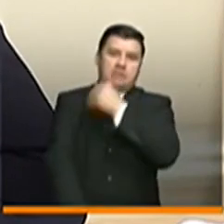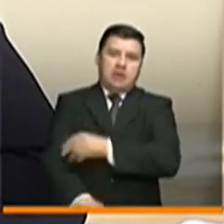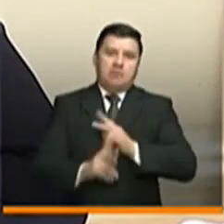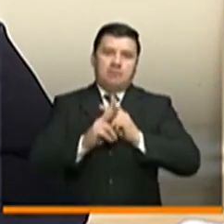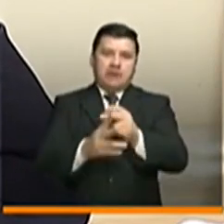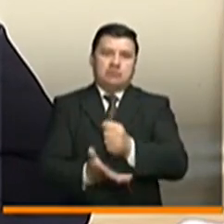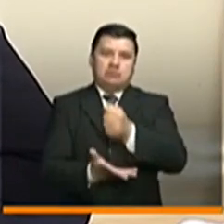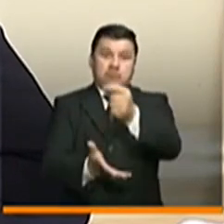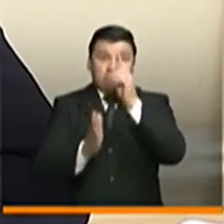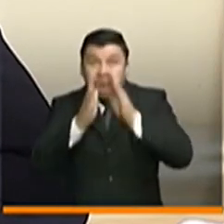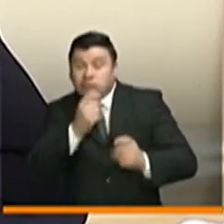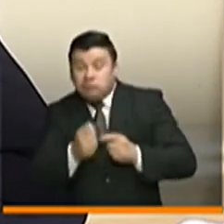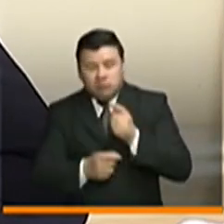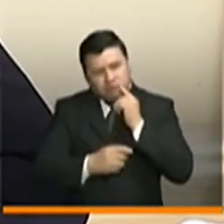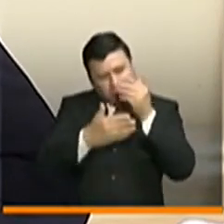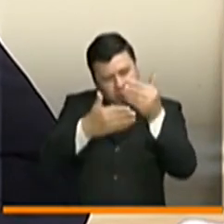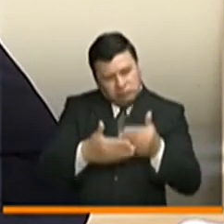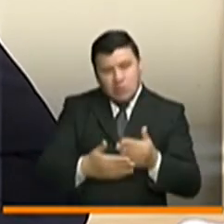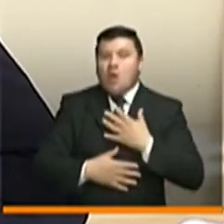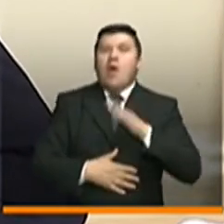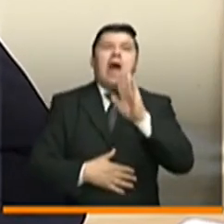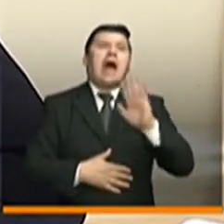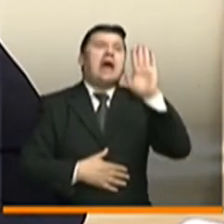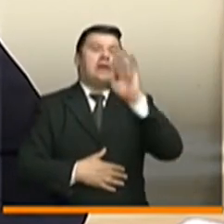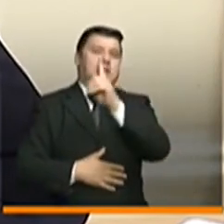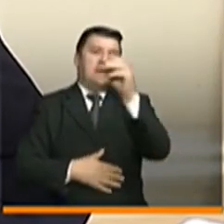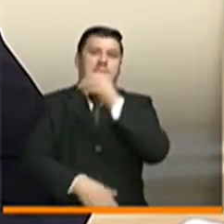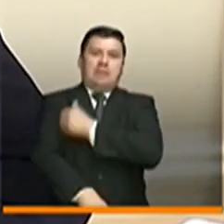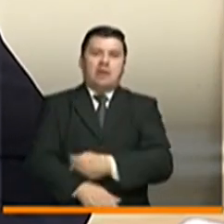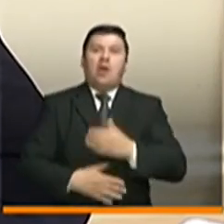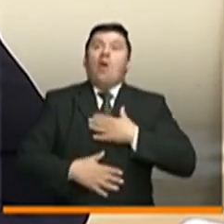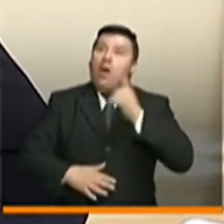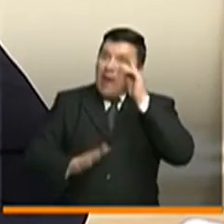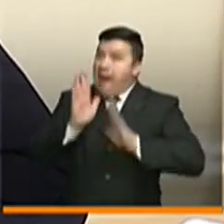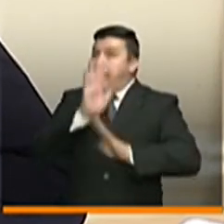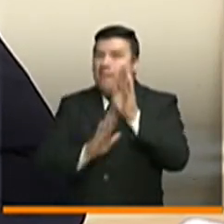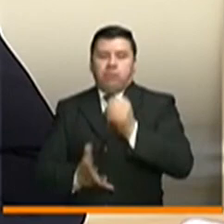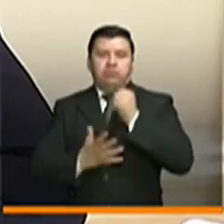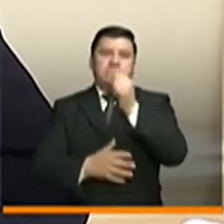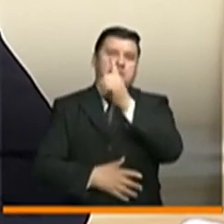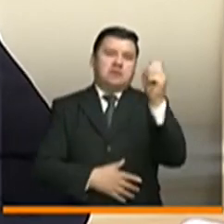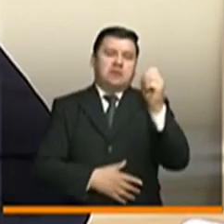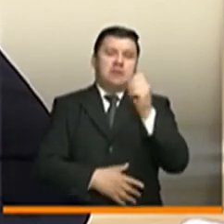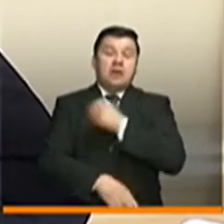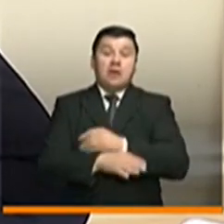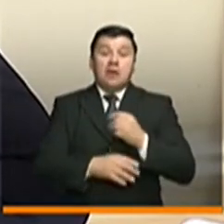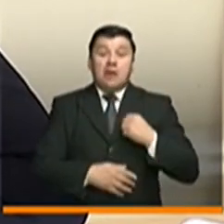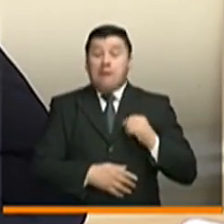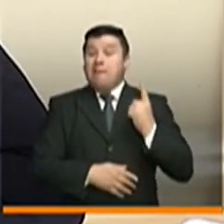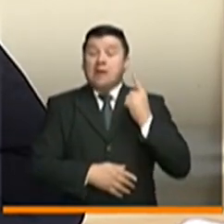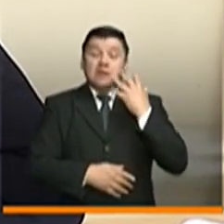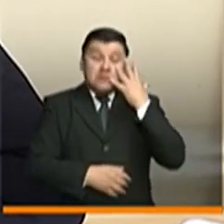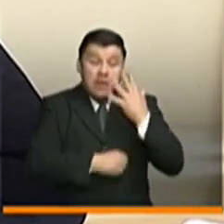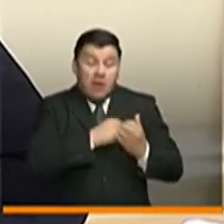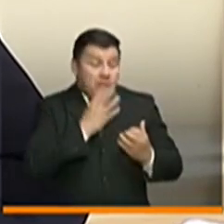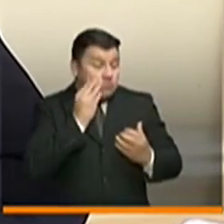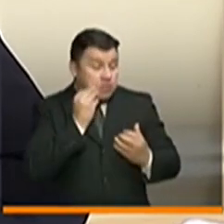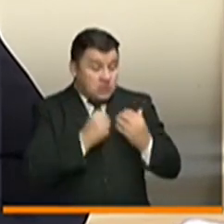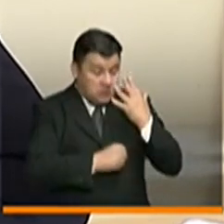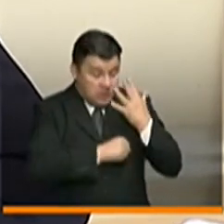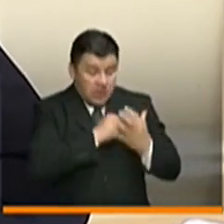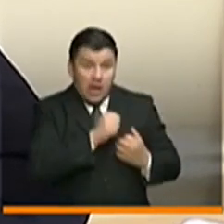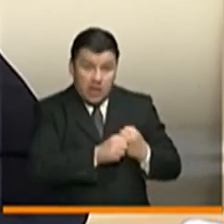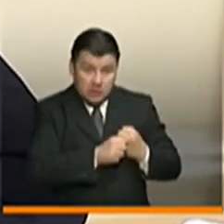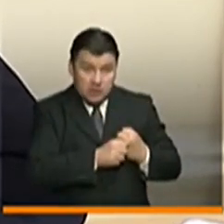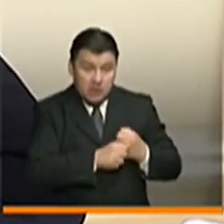pesos por emprendedor en cualquier departamento y a cualquier tipo de emprendimiento que no tenga más de 5 años de constituido, con 3 años de gracia,